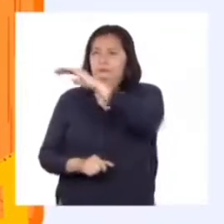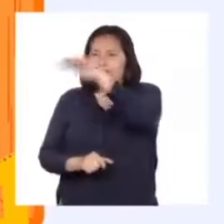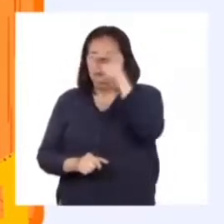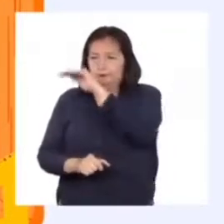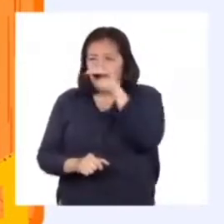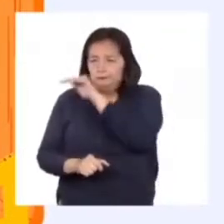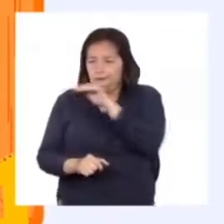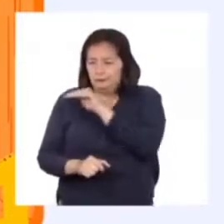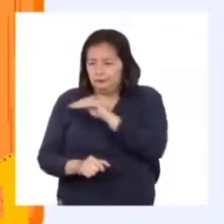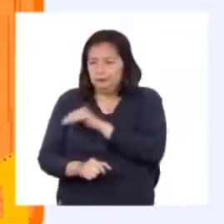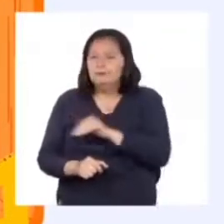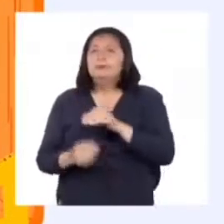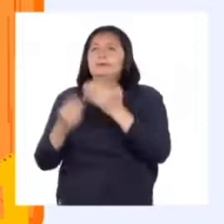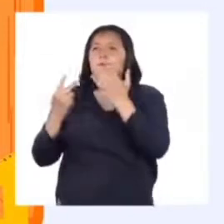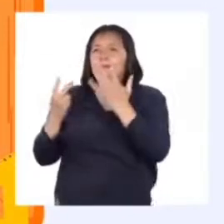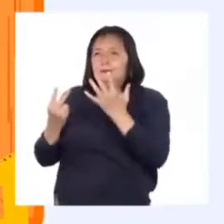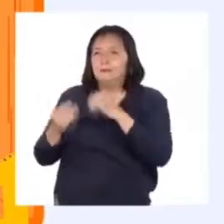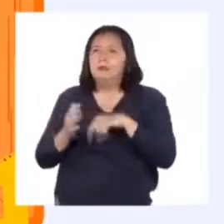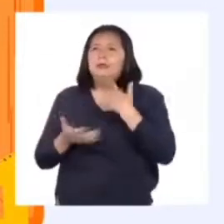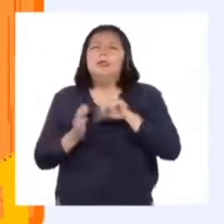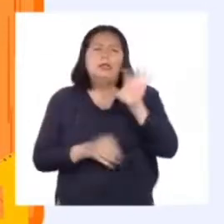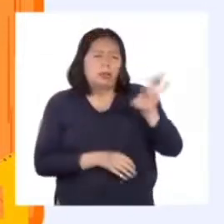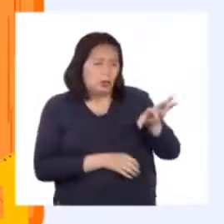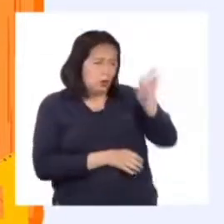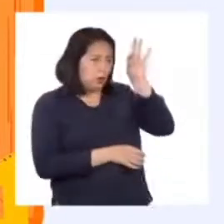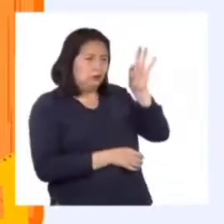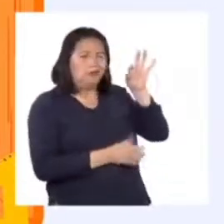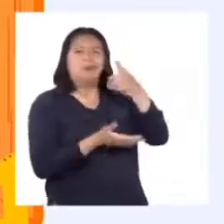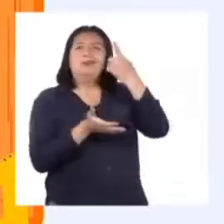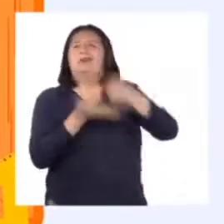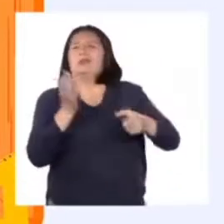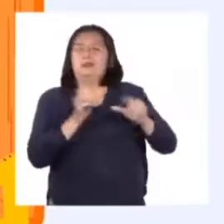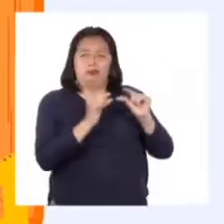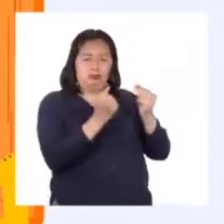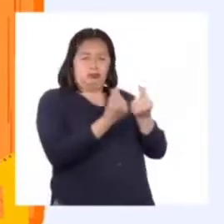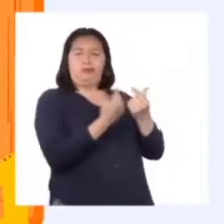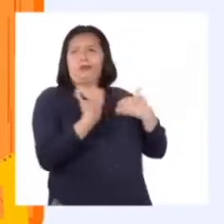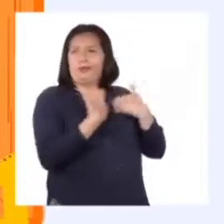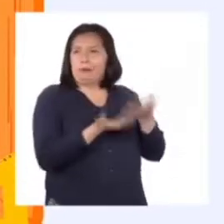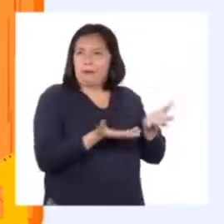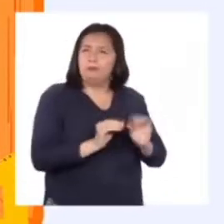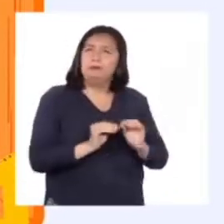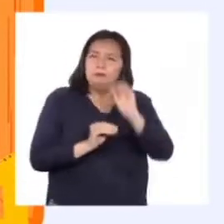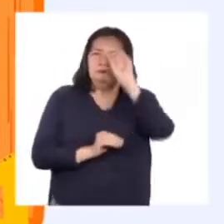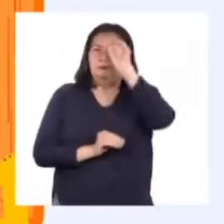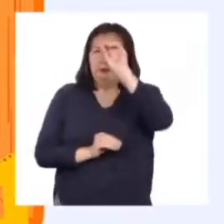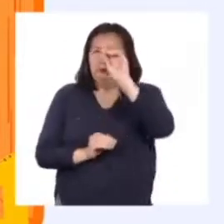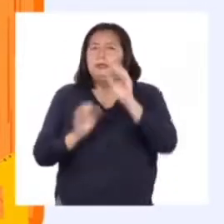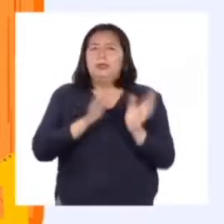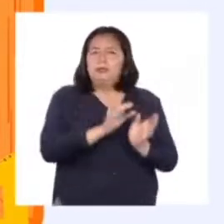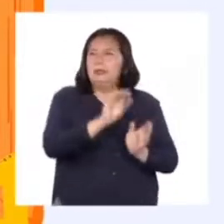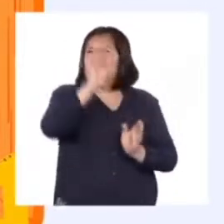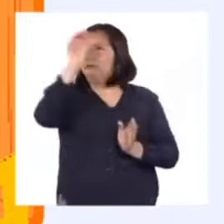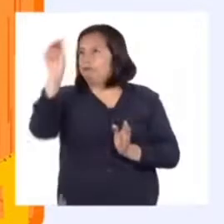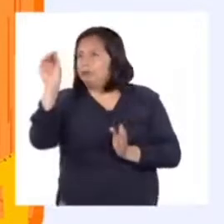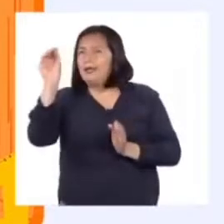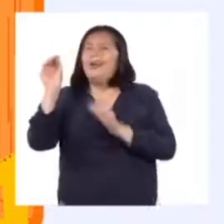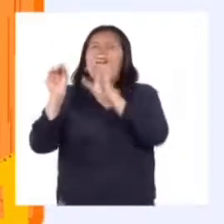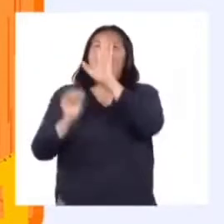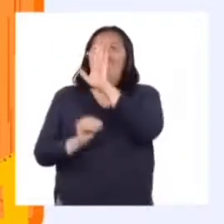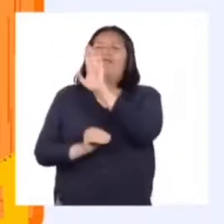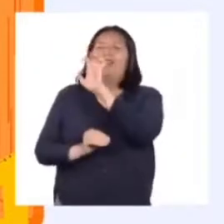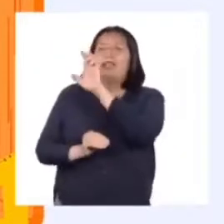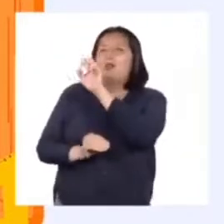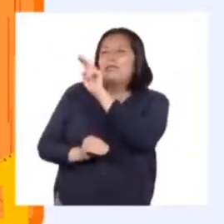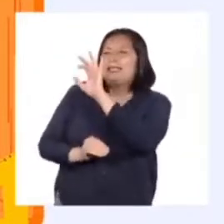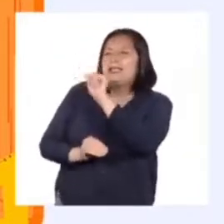filas. Identificaron la variable, tipo de animales, y anotaron la frecuencia, es decir, la